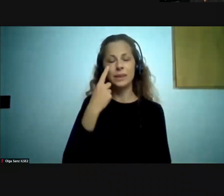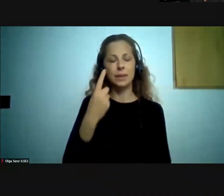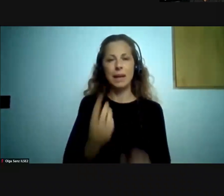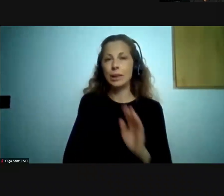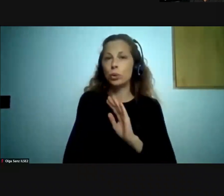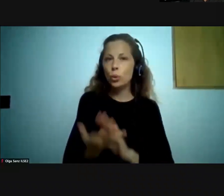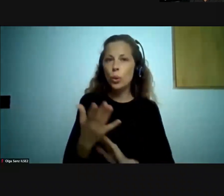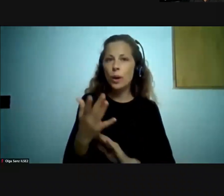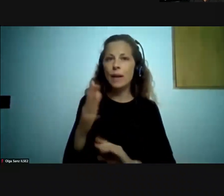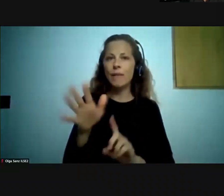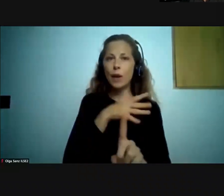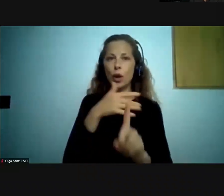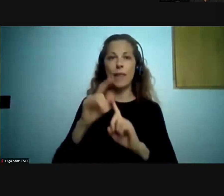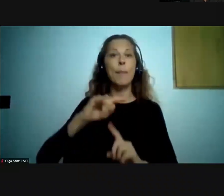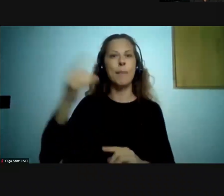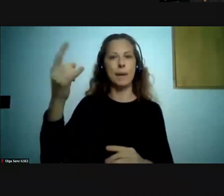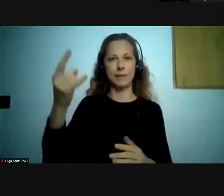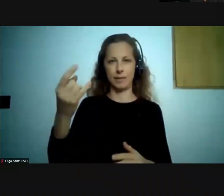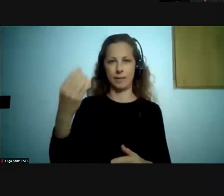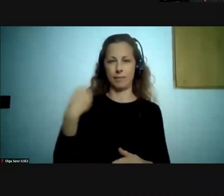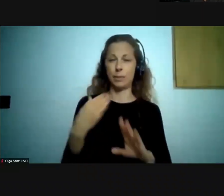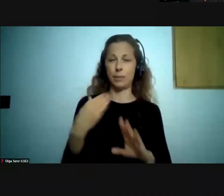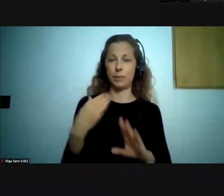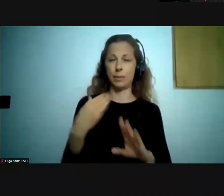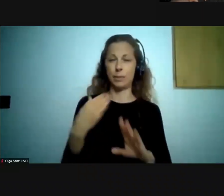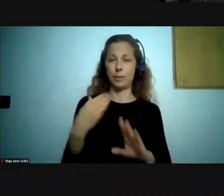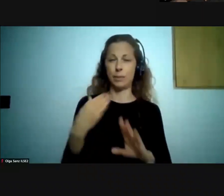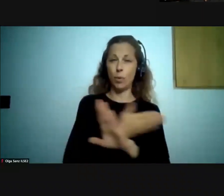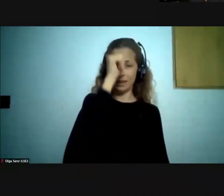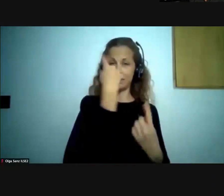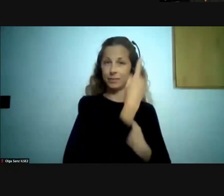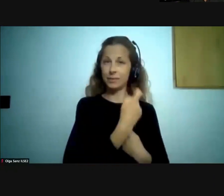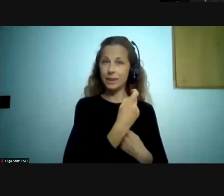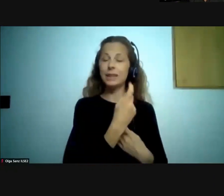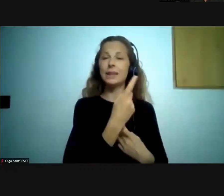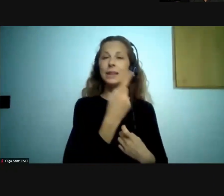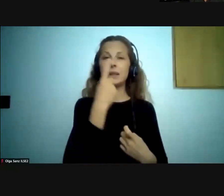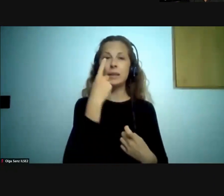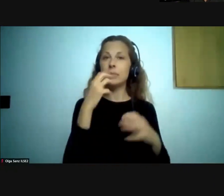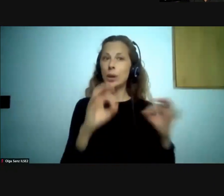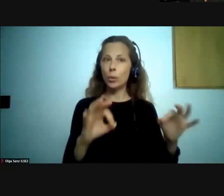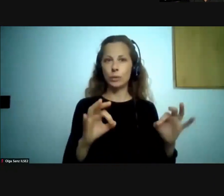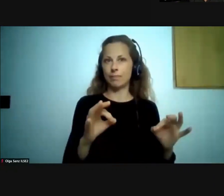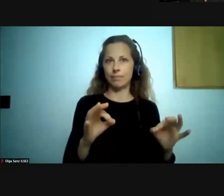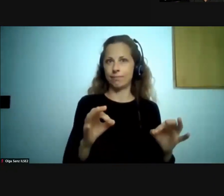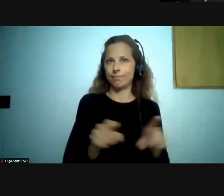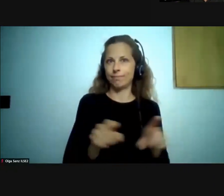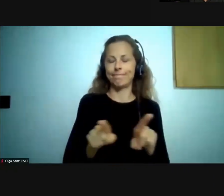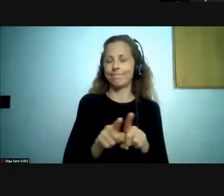la anterior persona que ha preguntado también de Anónima, y estamos viendo cómo los datos de las